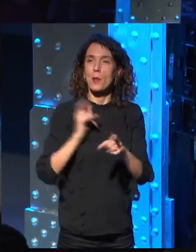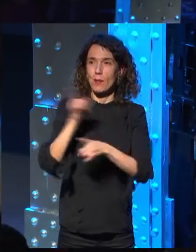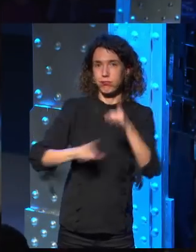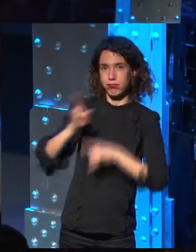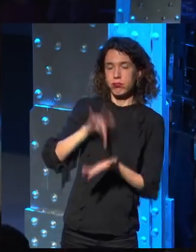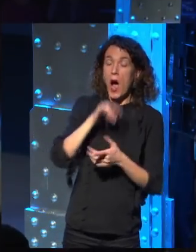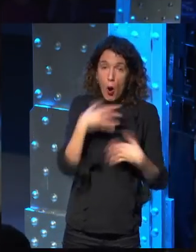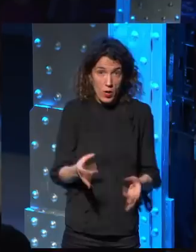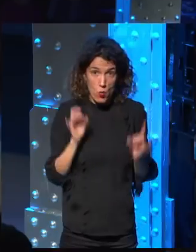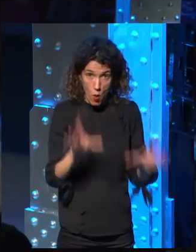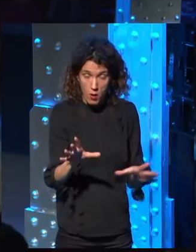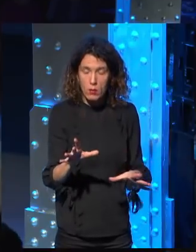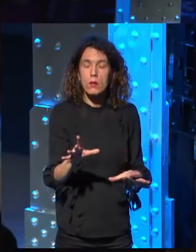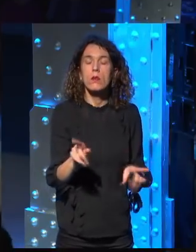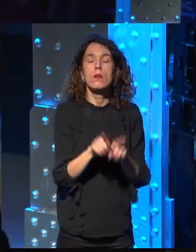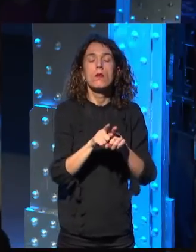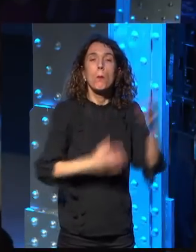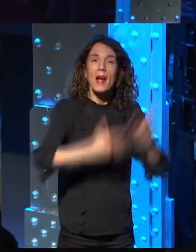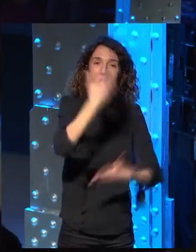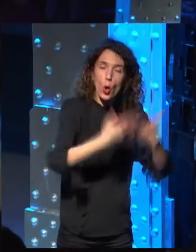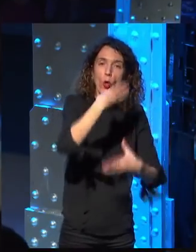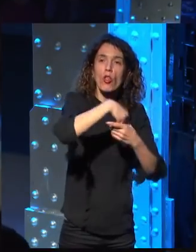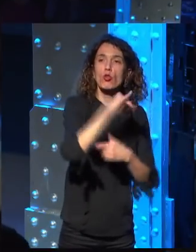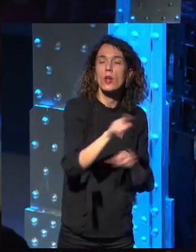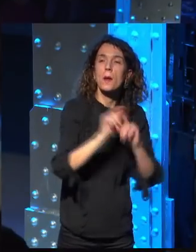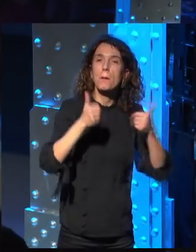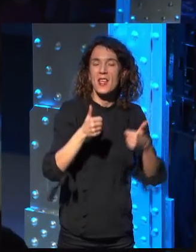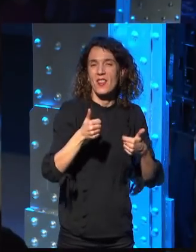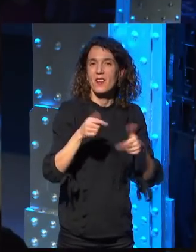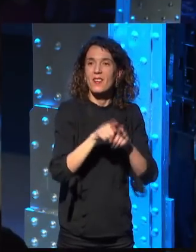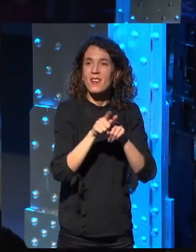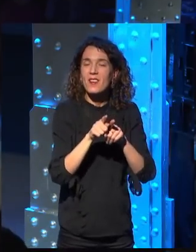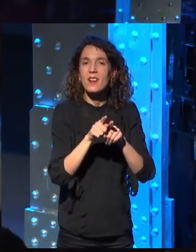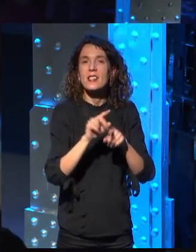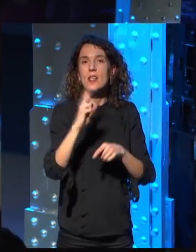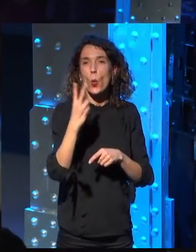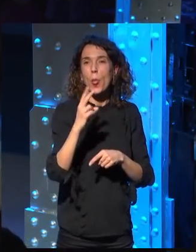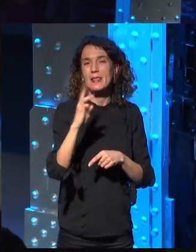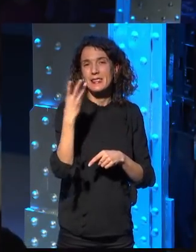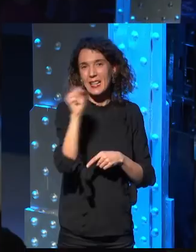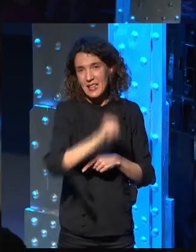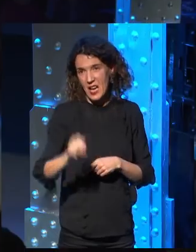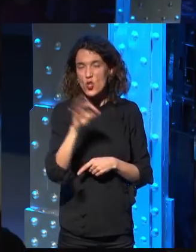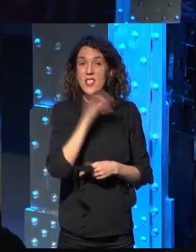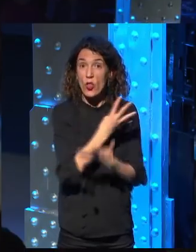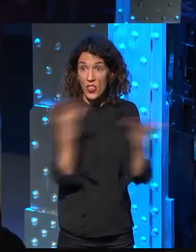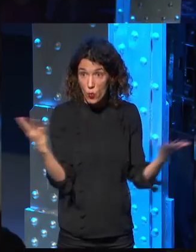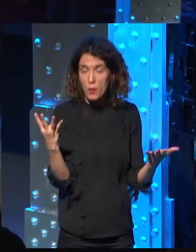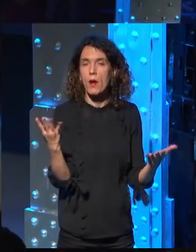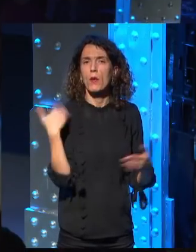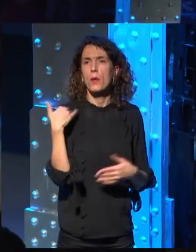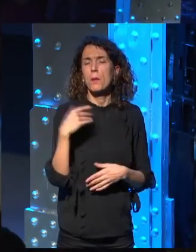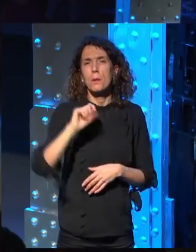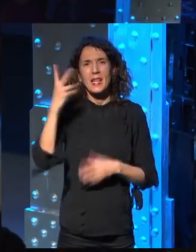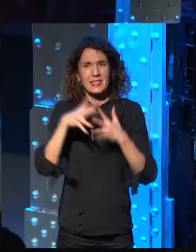es lo que pasa ahora, ¿no? Entonces los periódicos empiezan en la segunda y la tercera década del siglo XIX, sobre todo